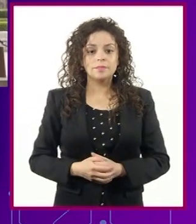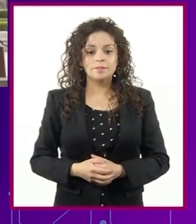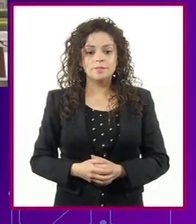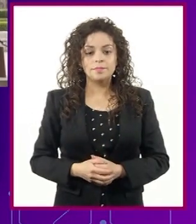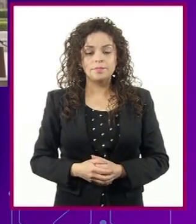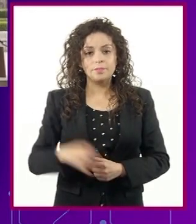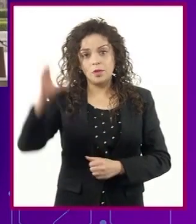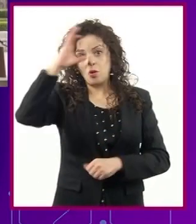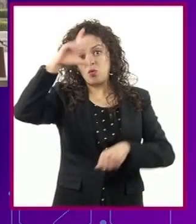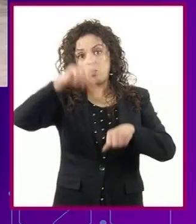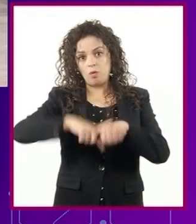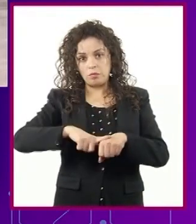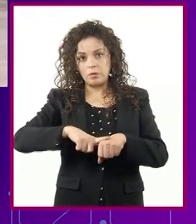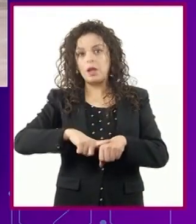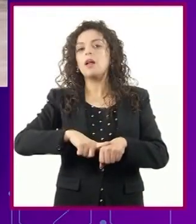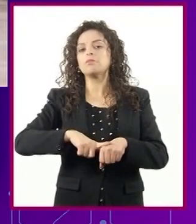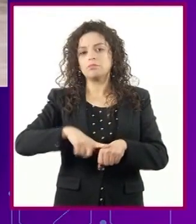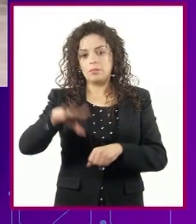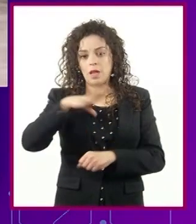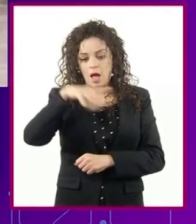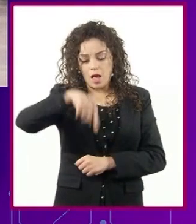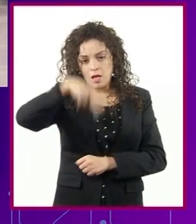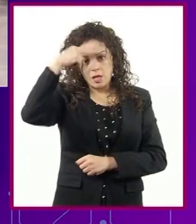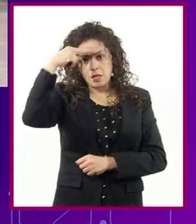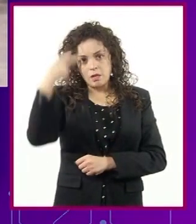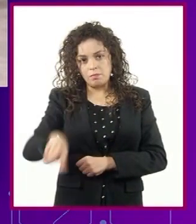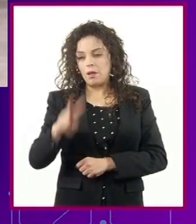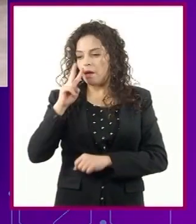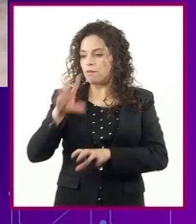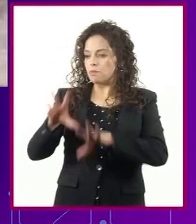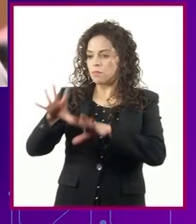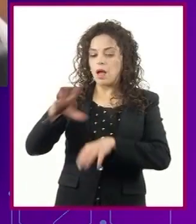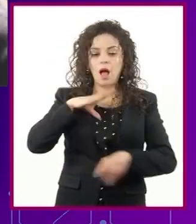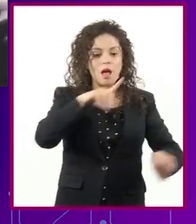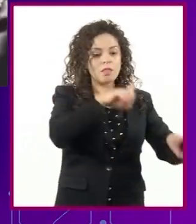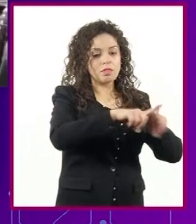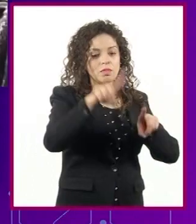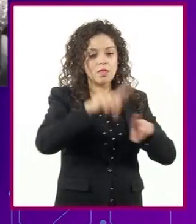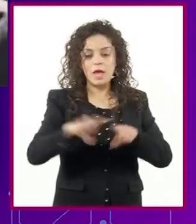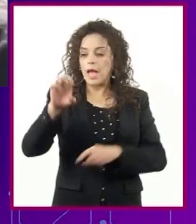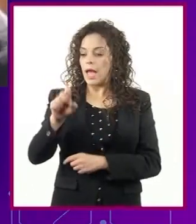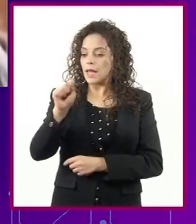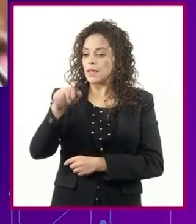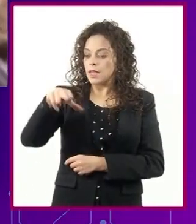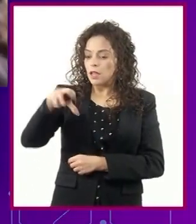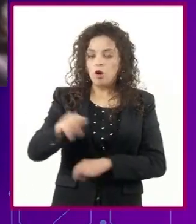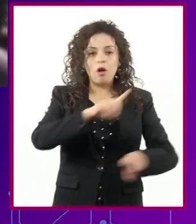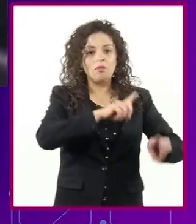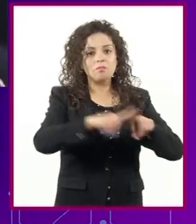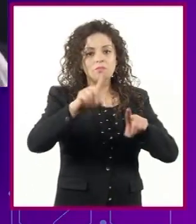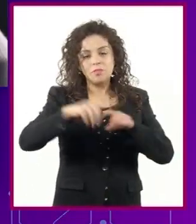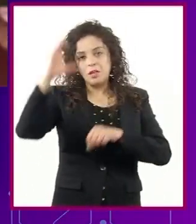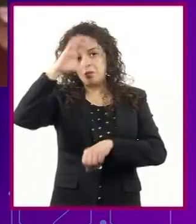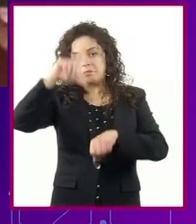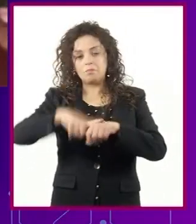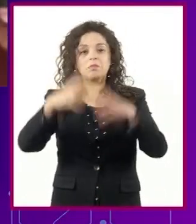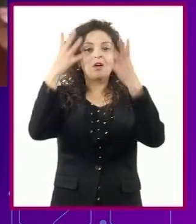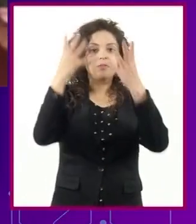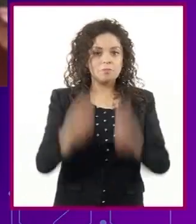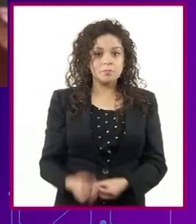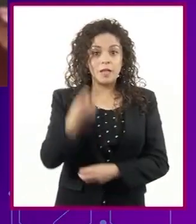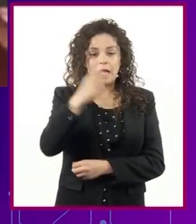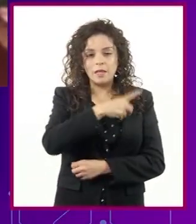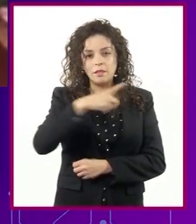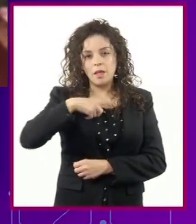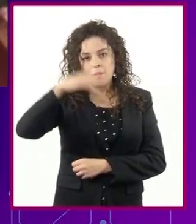Nuestra cultura refleja que México es un país pluriétnico y pluricultural, por lo que es necesario reflexionar sobre el derecho